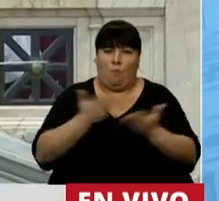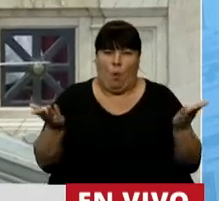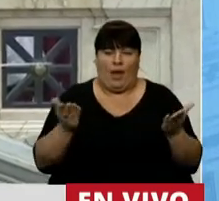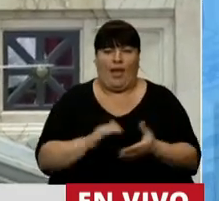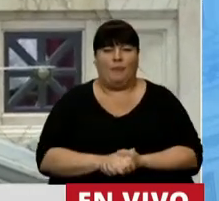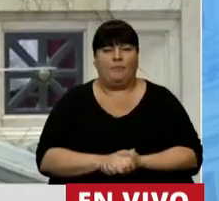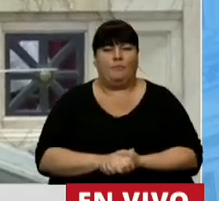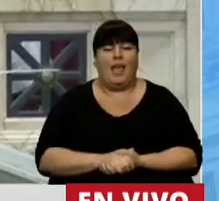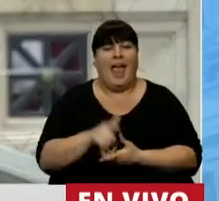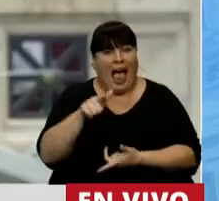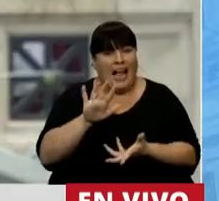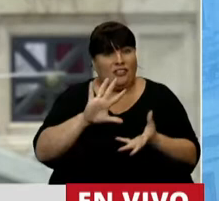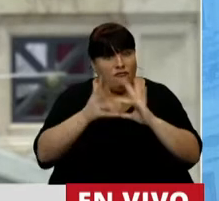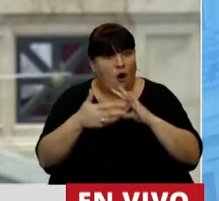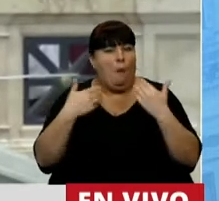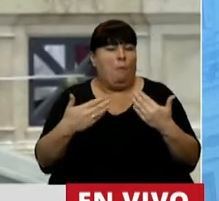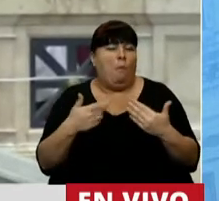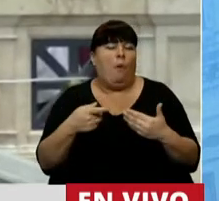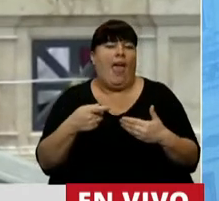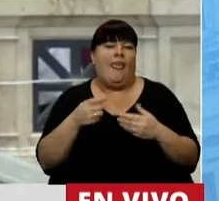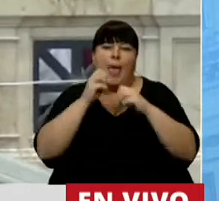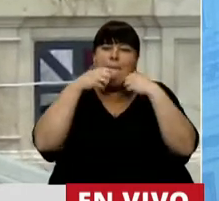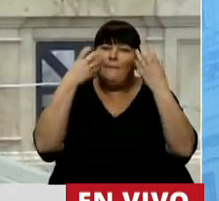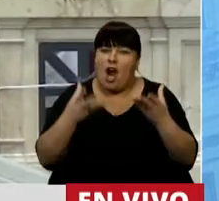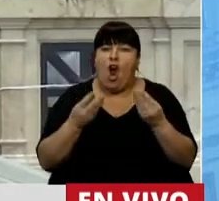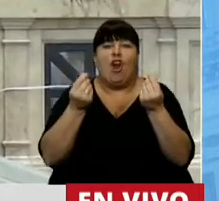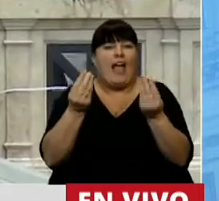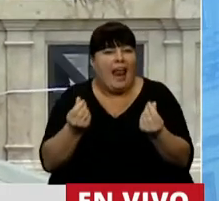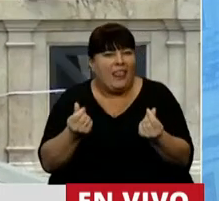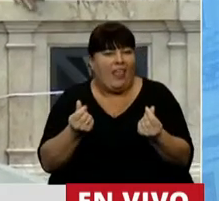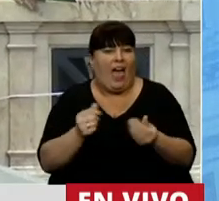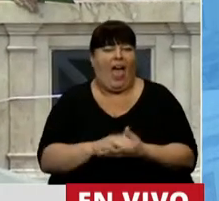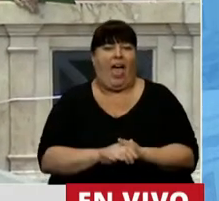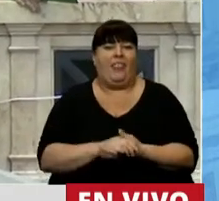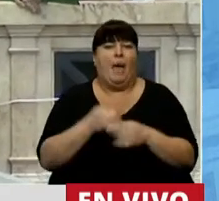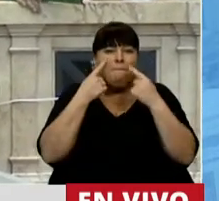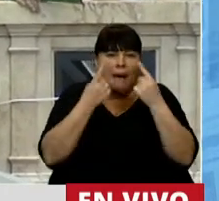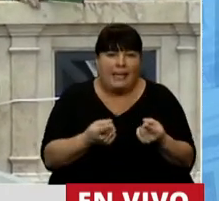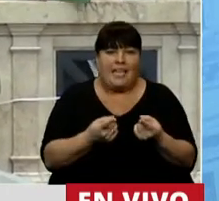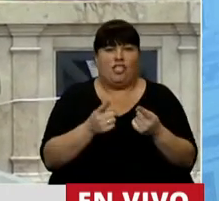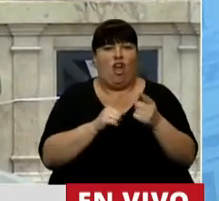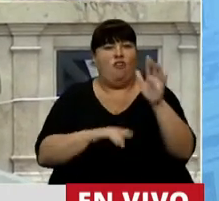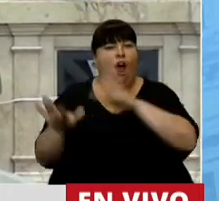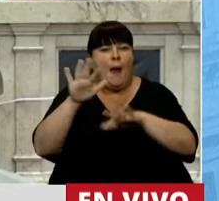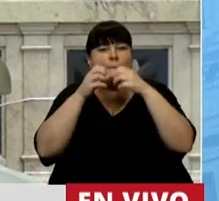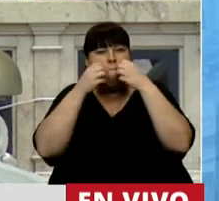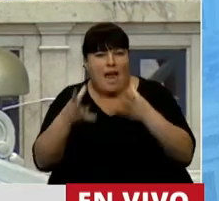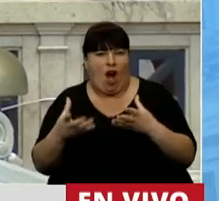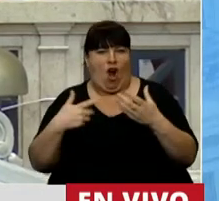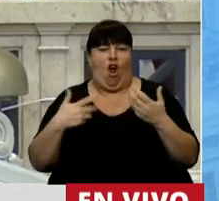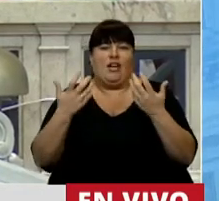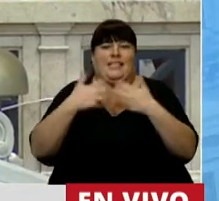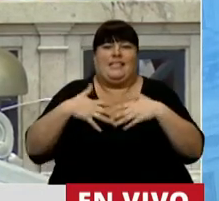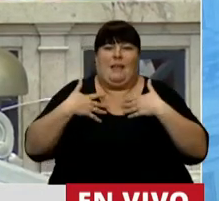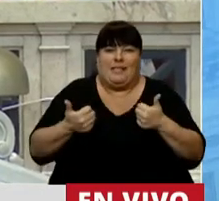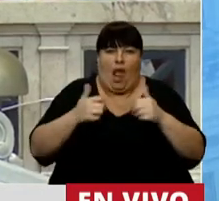pública, porque de esta forma vamos a poder mejorar la calidad en la atención, organizar mejor nuestro sistema